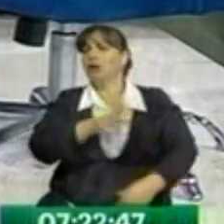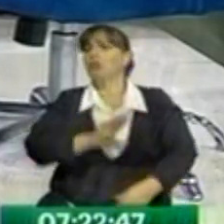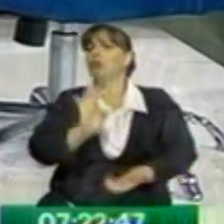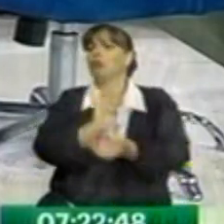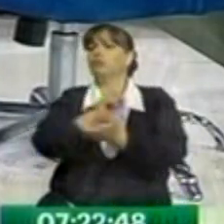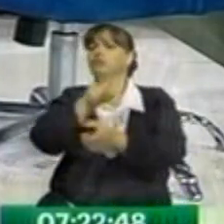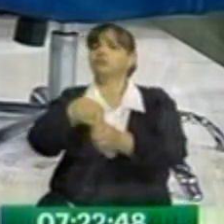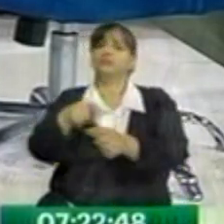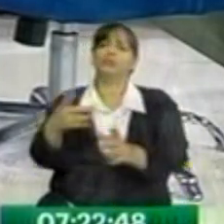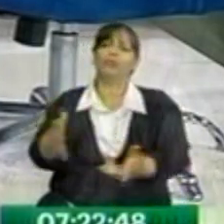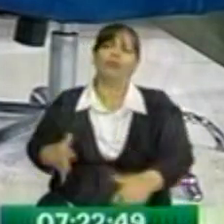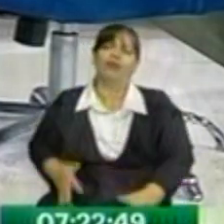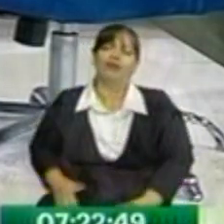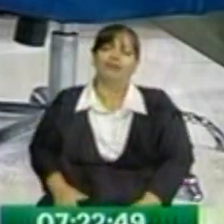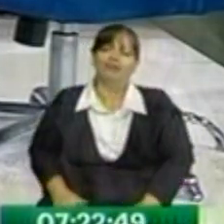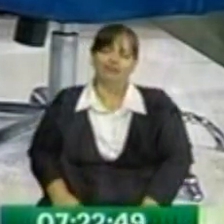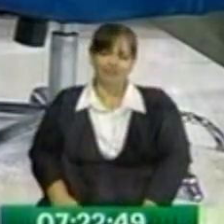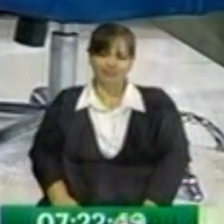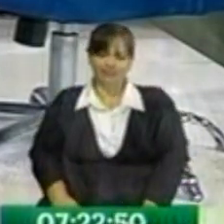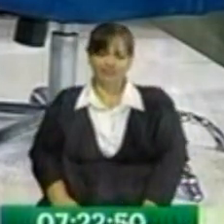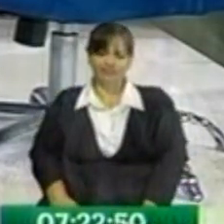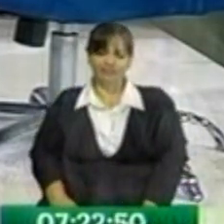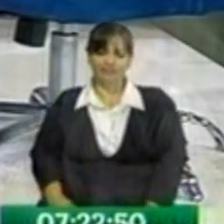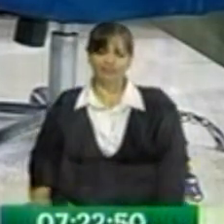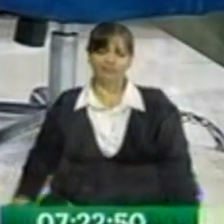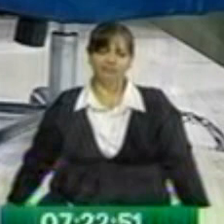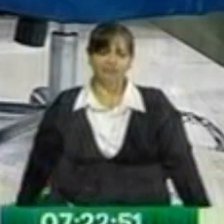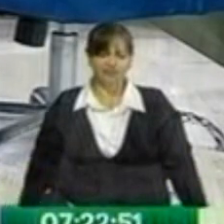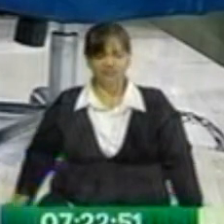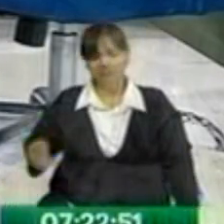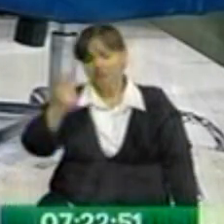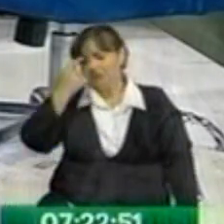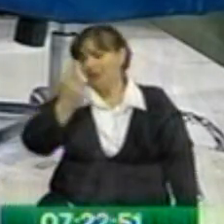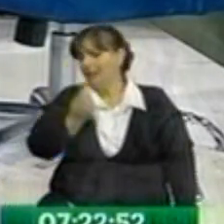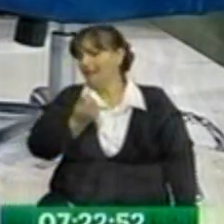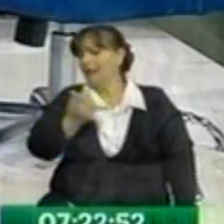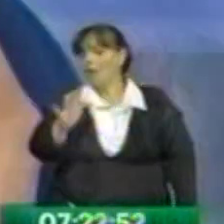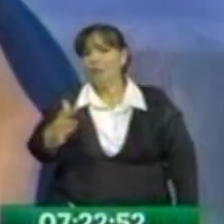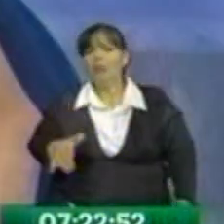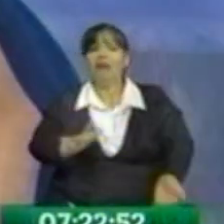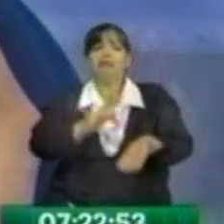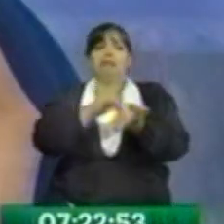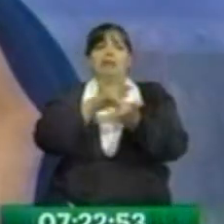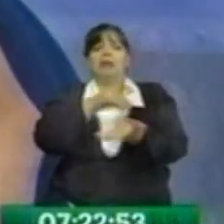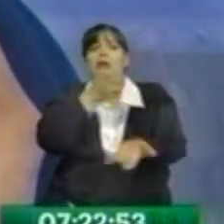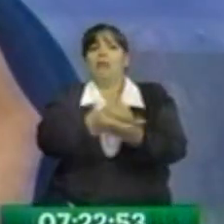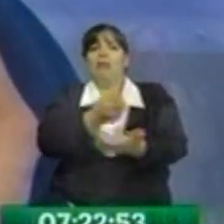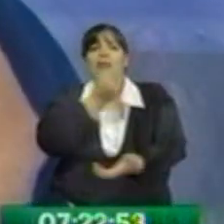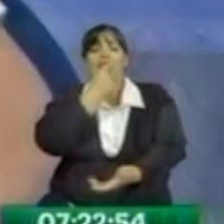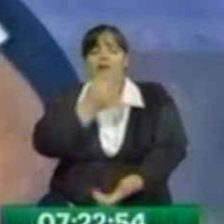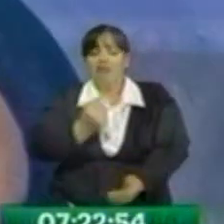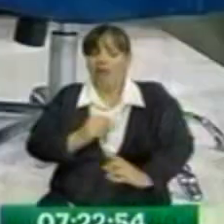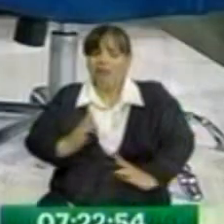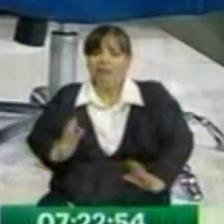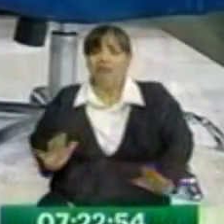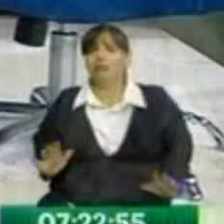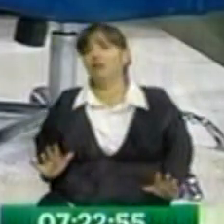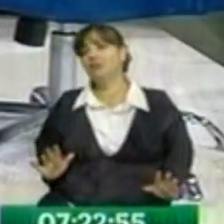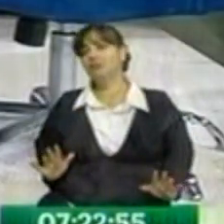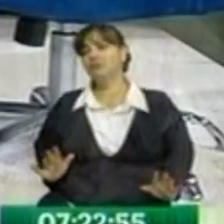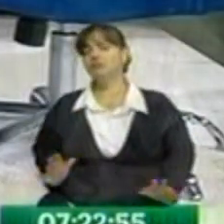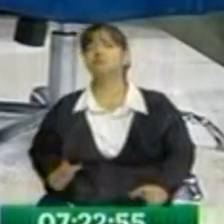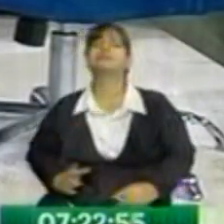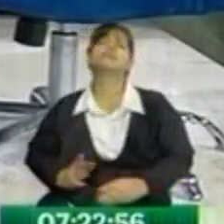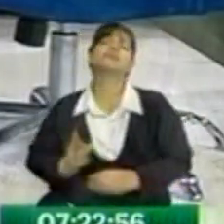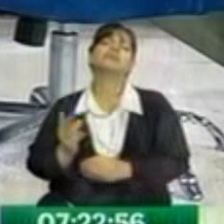ahí ver si con alguna pastilla que encuentren en una farmacia cercana, cómo suplen y atienden sus necesidades.